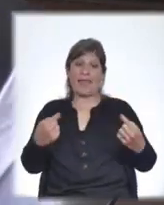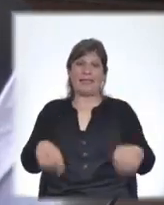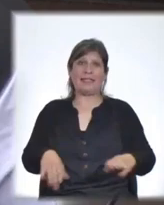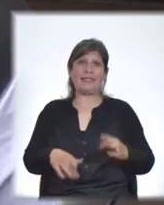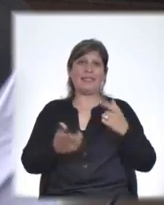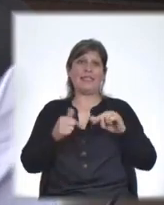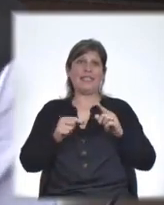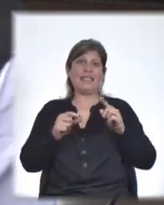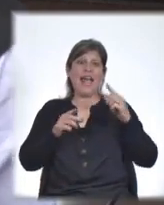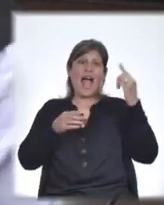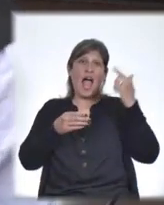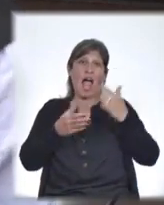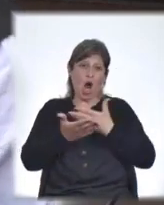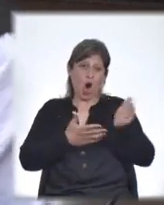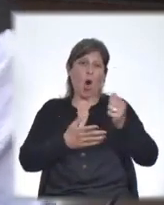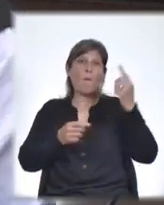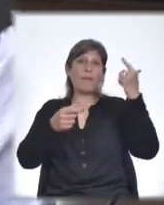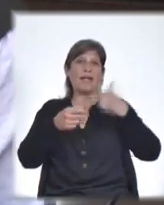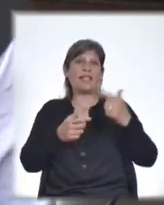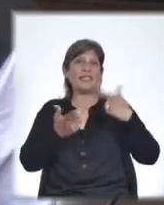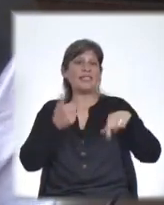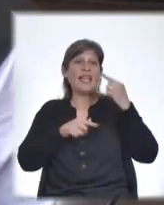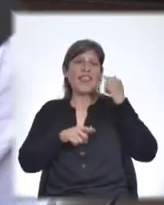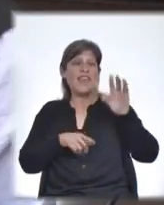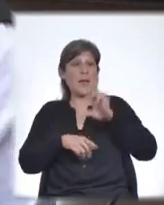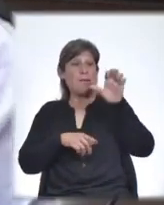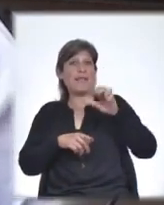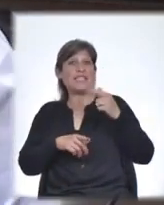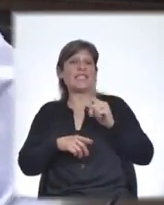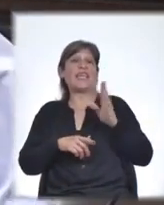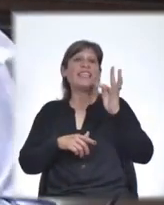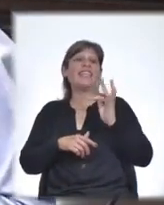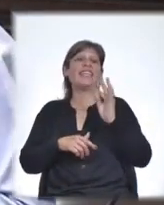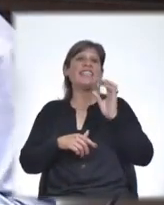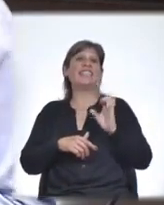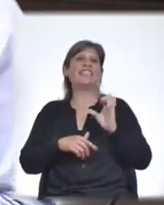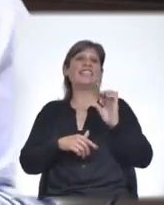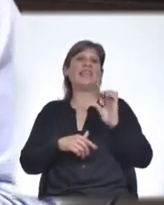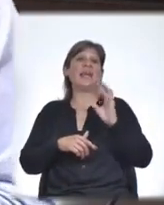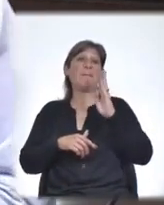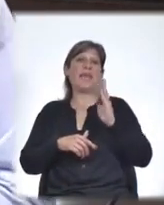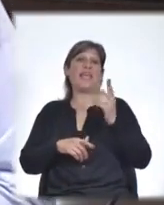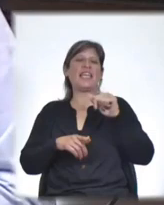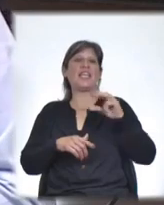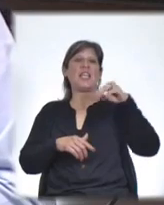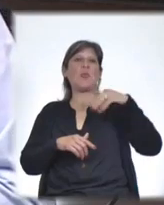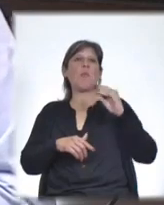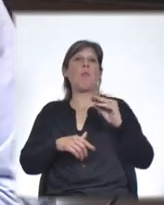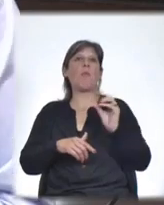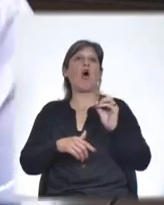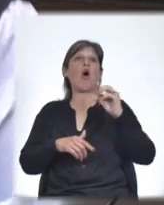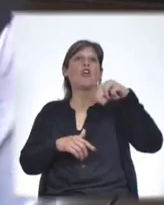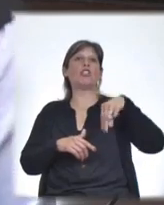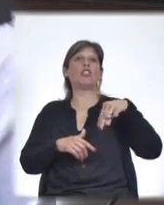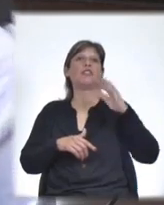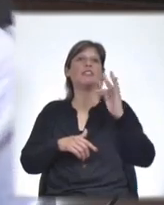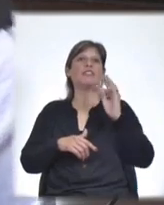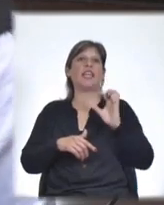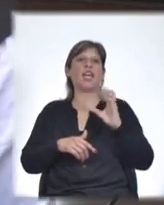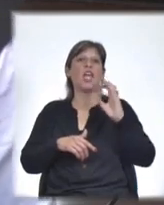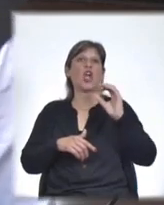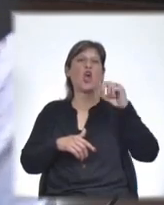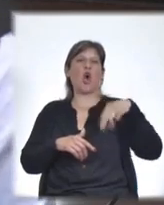Realizar compra de combustible en las empresas que son operadoras del puerto como TCP y Montecom, porque están adentro del recinto portuario y por tanto no